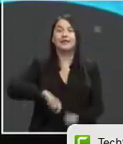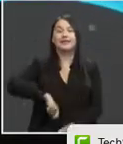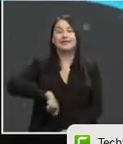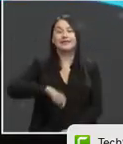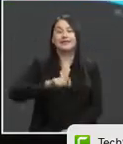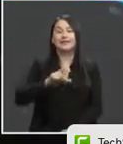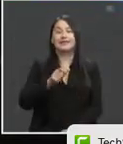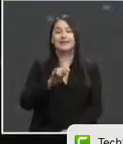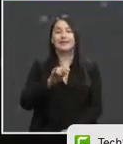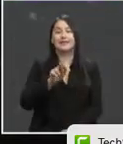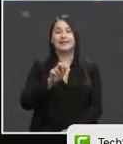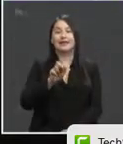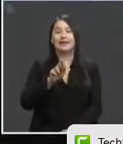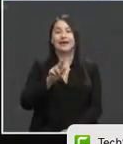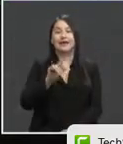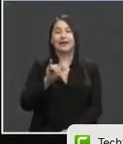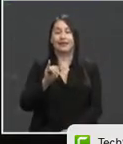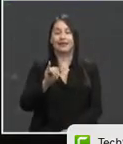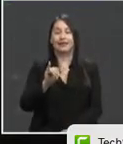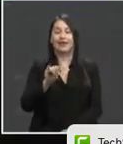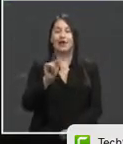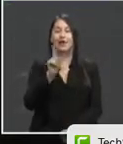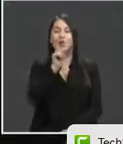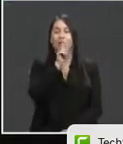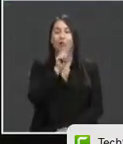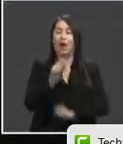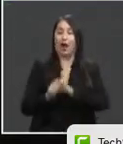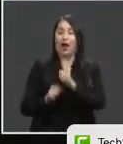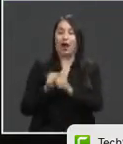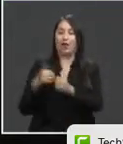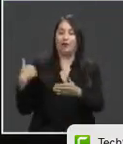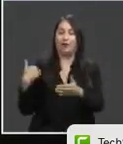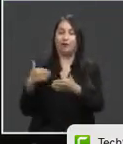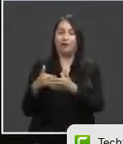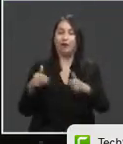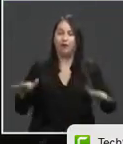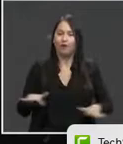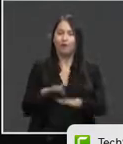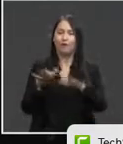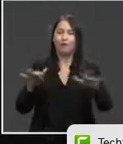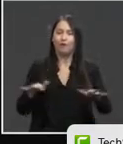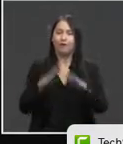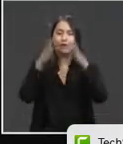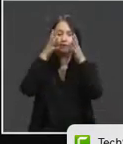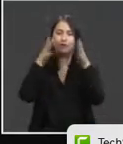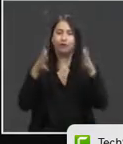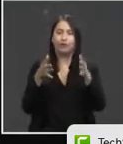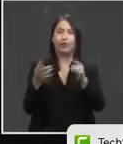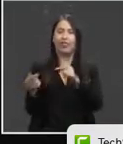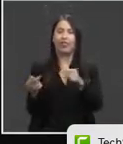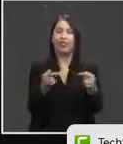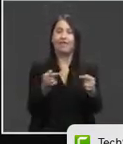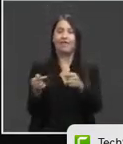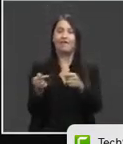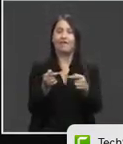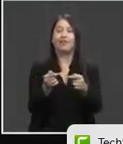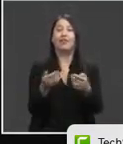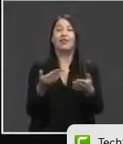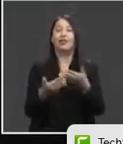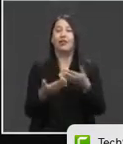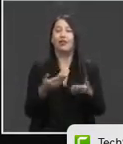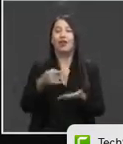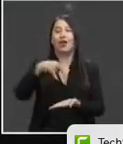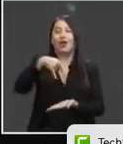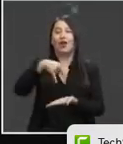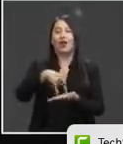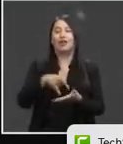Guido Girardi, quien durante los últimos años ha dedicado su esfuerzo en instalar el debate del futuro en el seno del Congreso Nacional